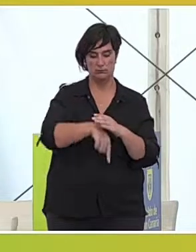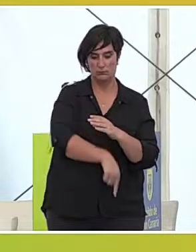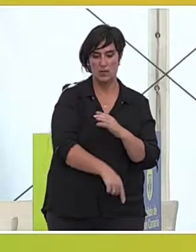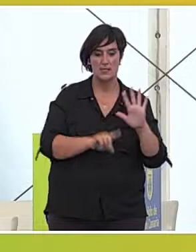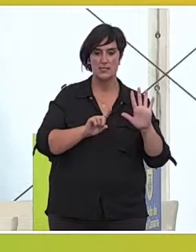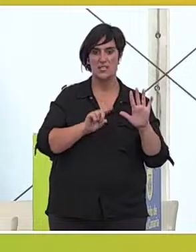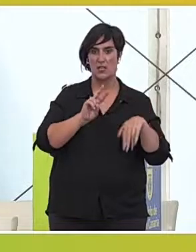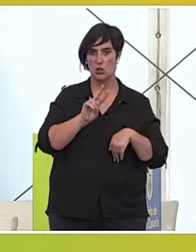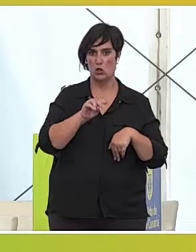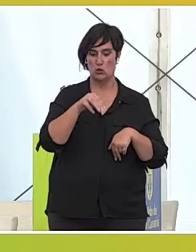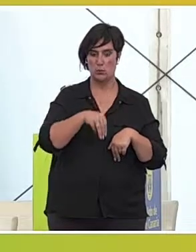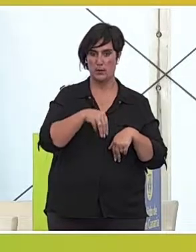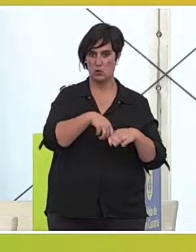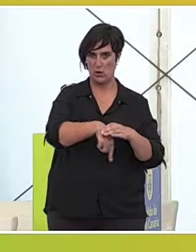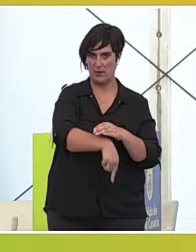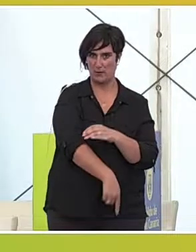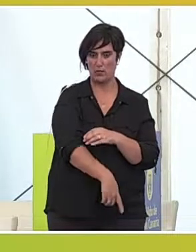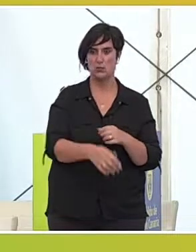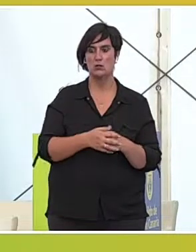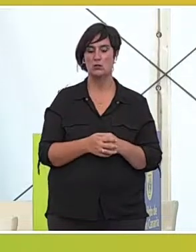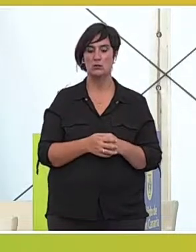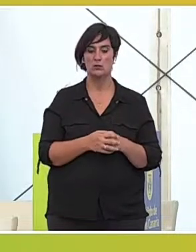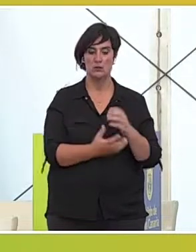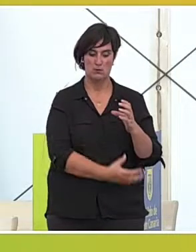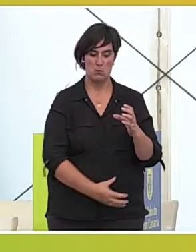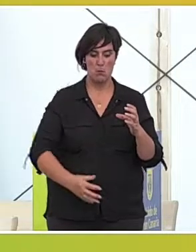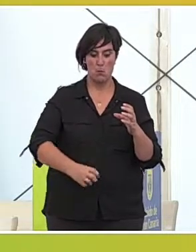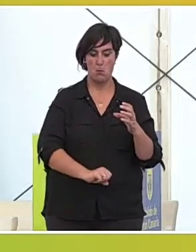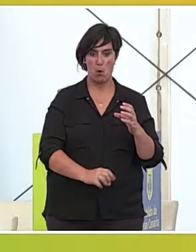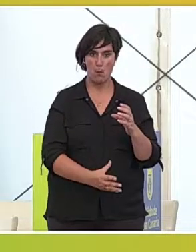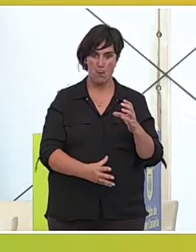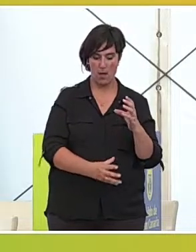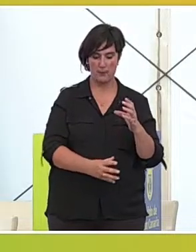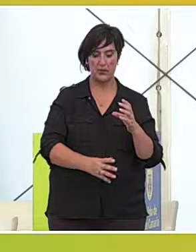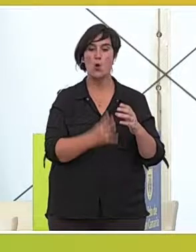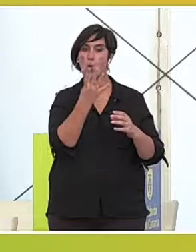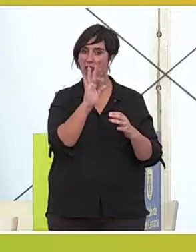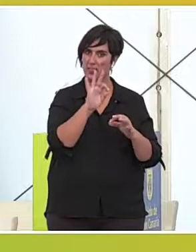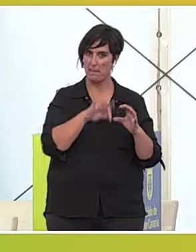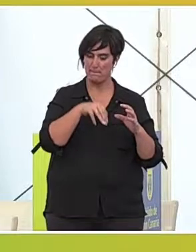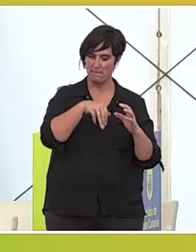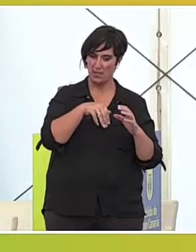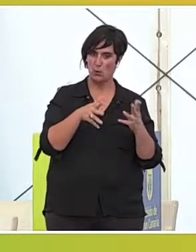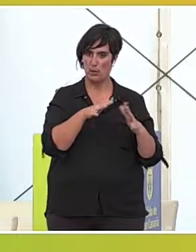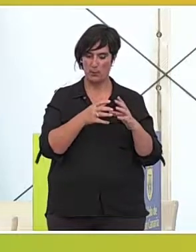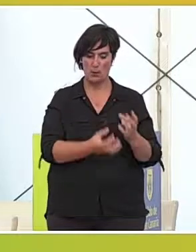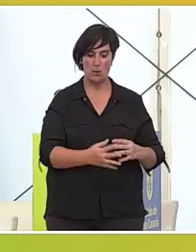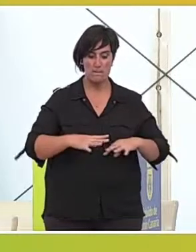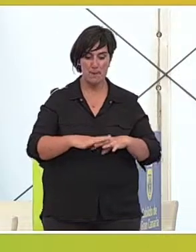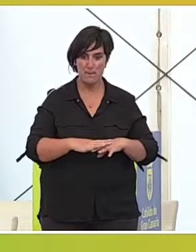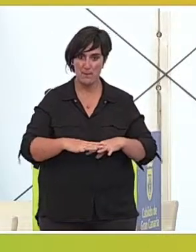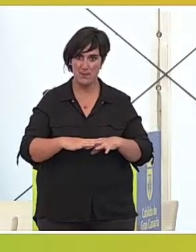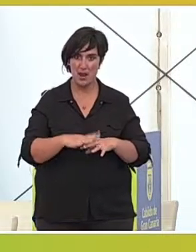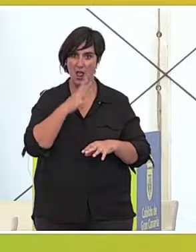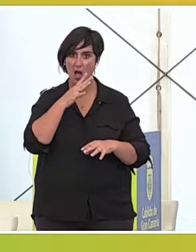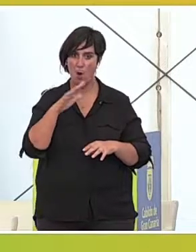tiene la perforación, se instala la bomba en torno a 40 metros, se metieron 6 membranas de agua